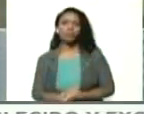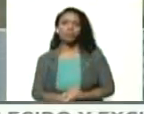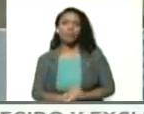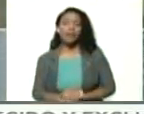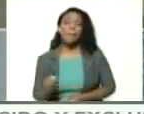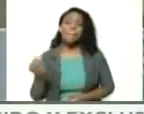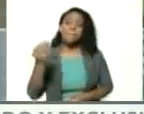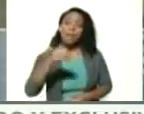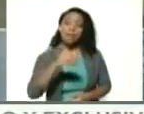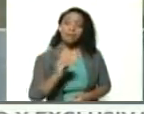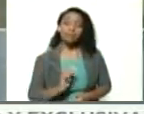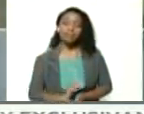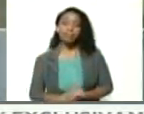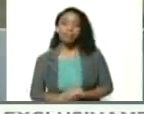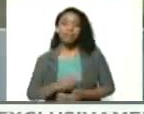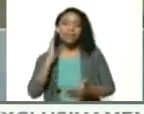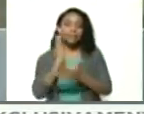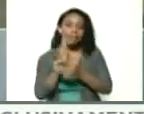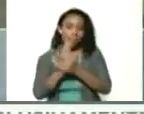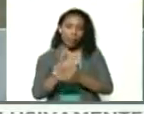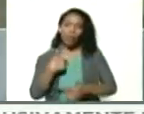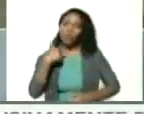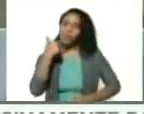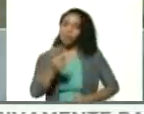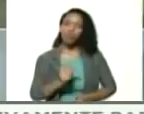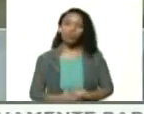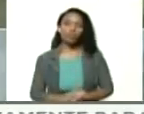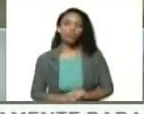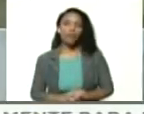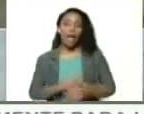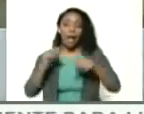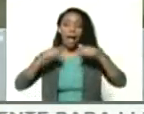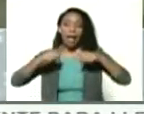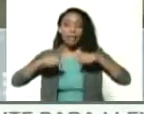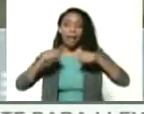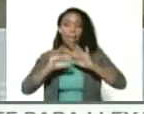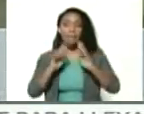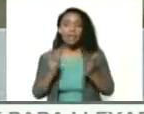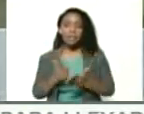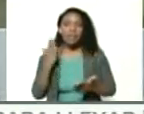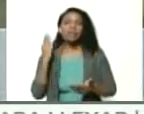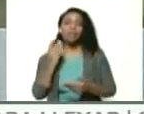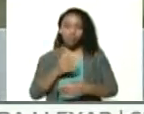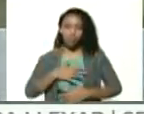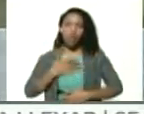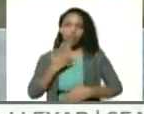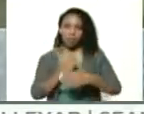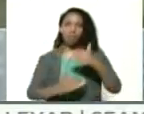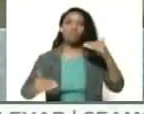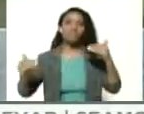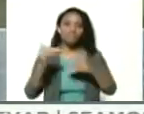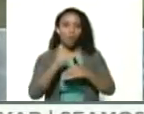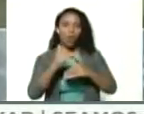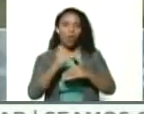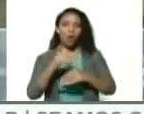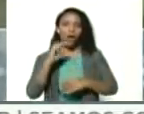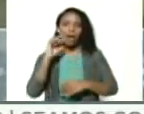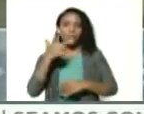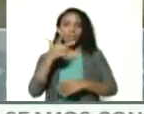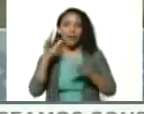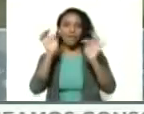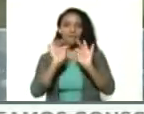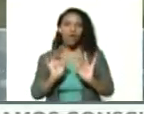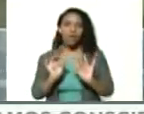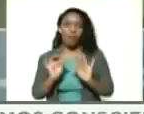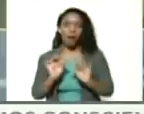Además, siempre lo hemos dicho, esta pandemia se superará en tres niveles o con